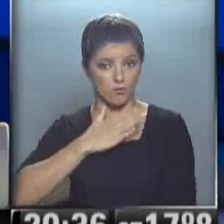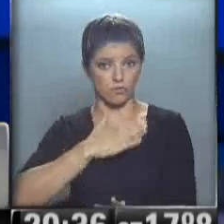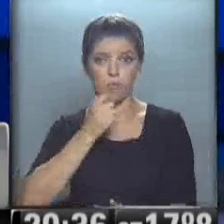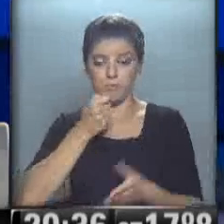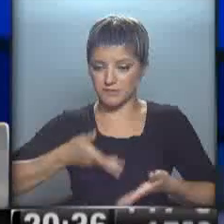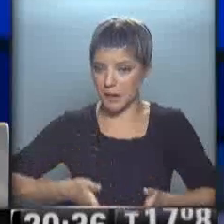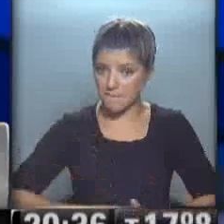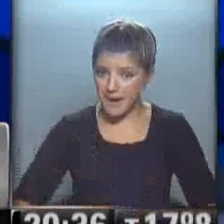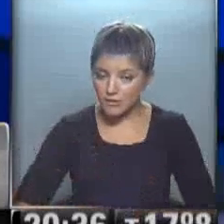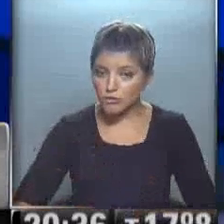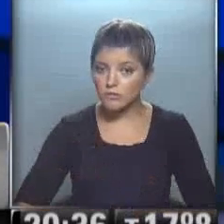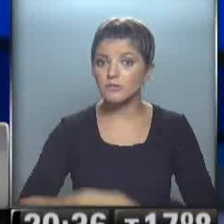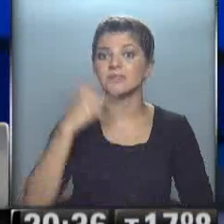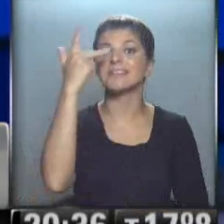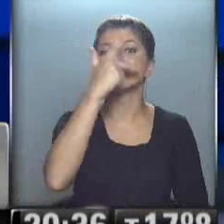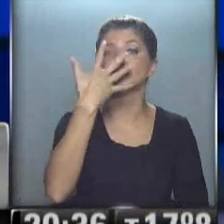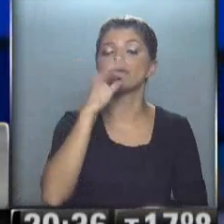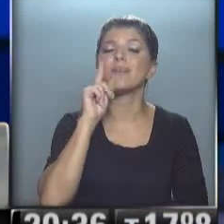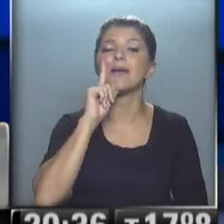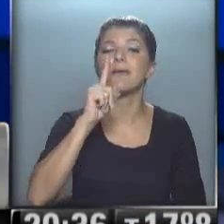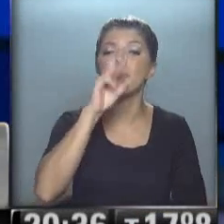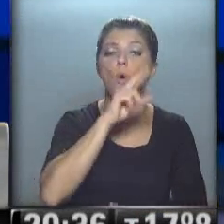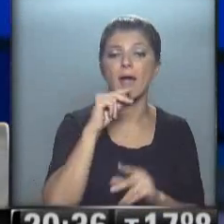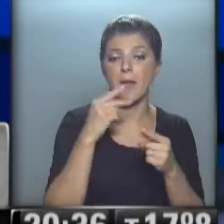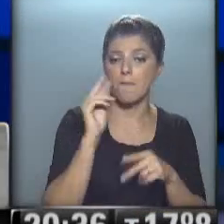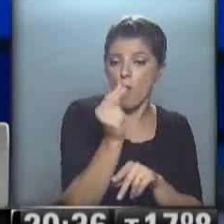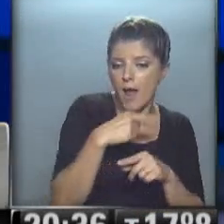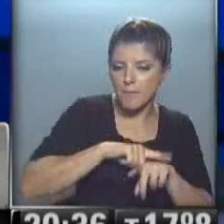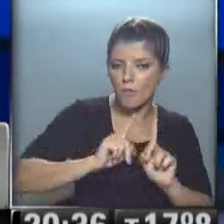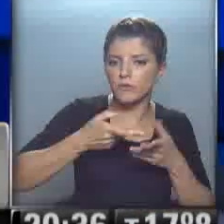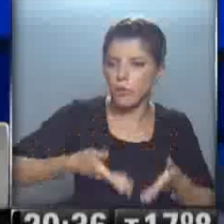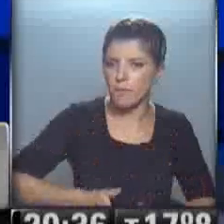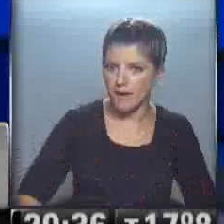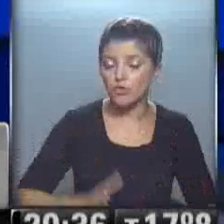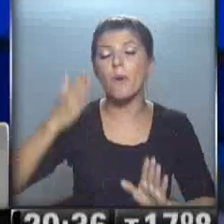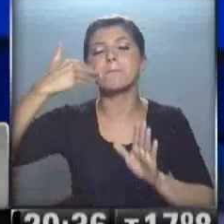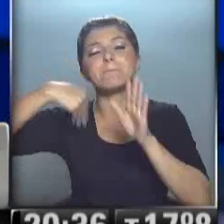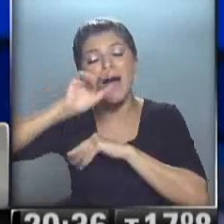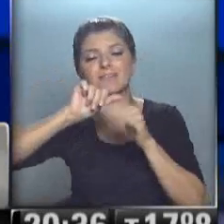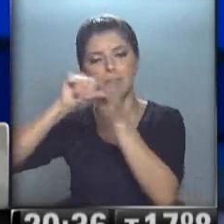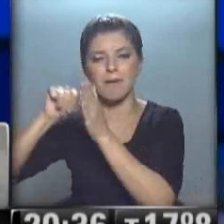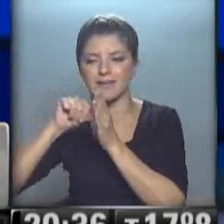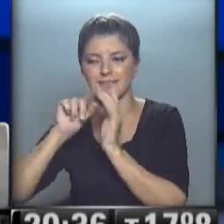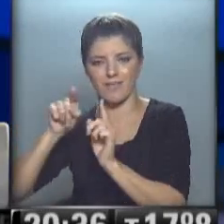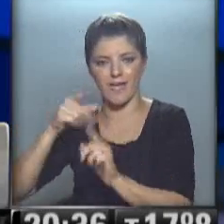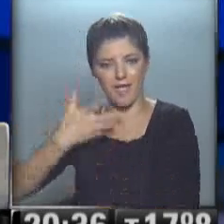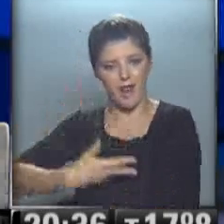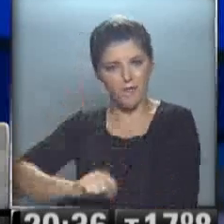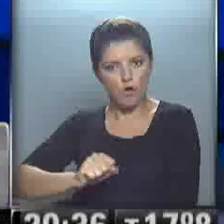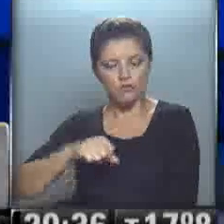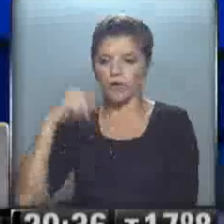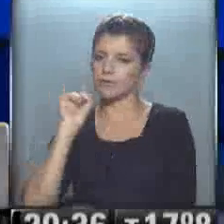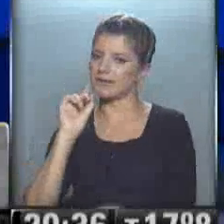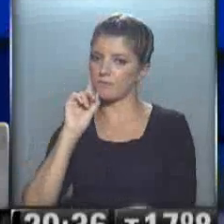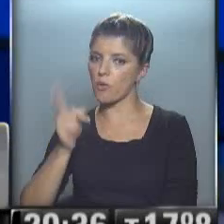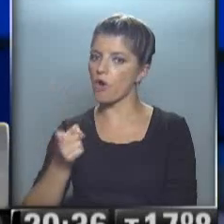parto? 350.000 mujeres, sobre todo en aquellos países donde el aborto no está